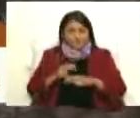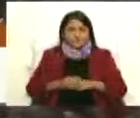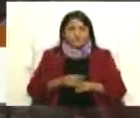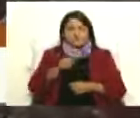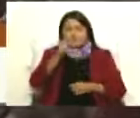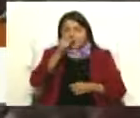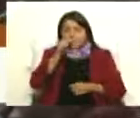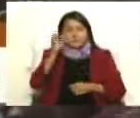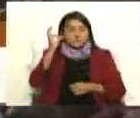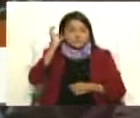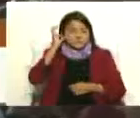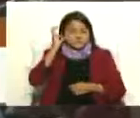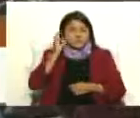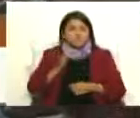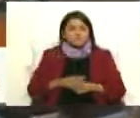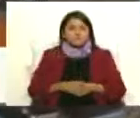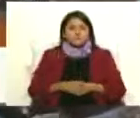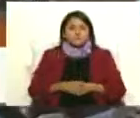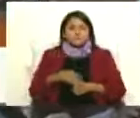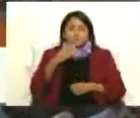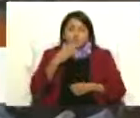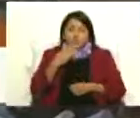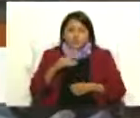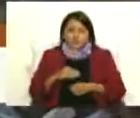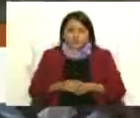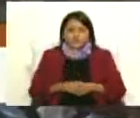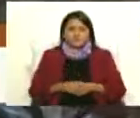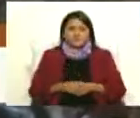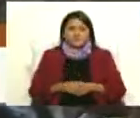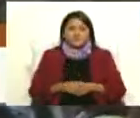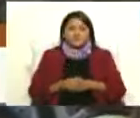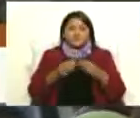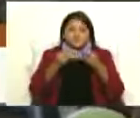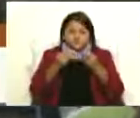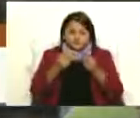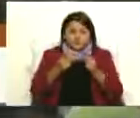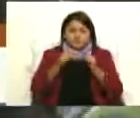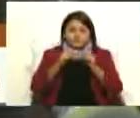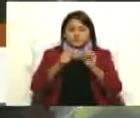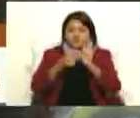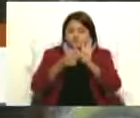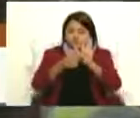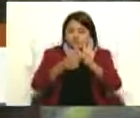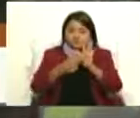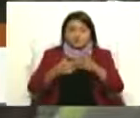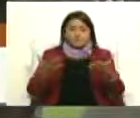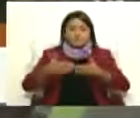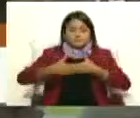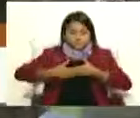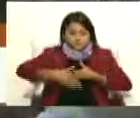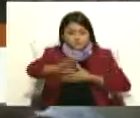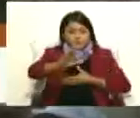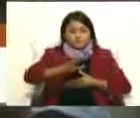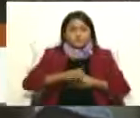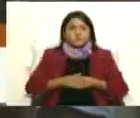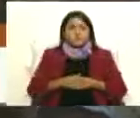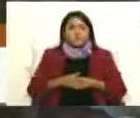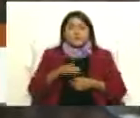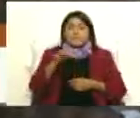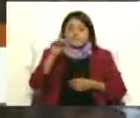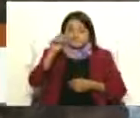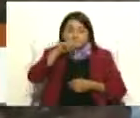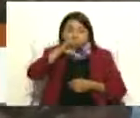hombres, las mujeres, nuestra juventud amada, de decir, estamos dejando la huella para la posteridad, para la